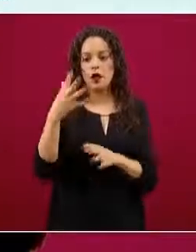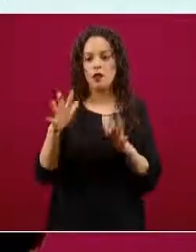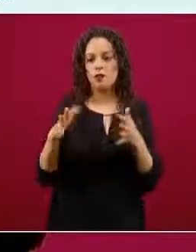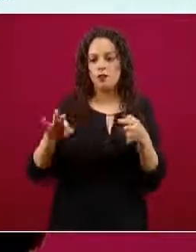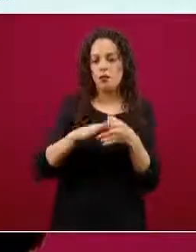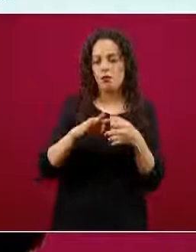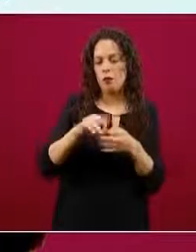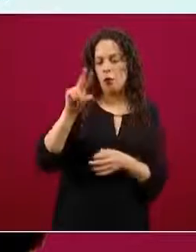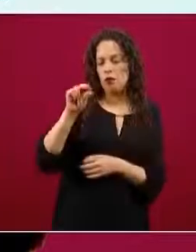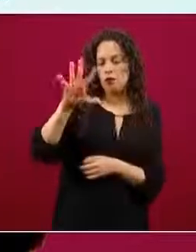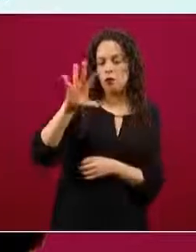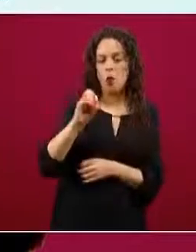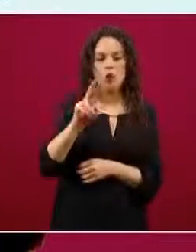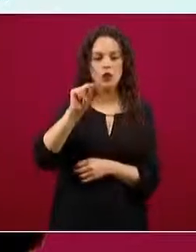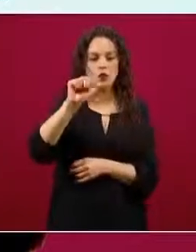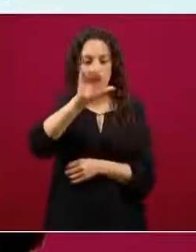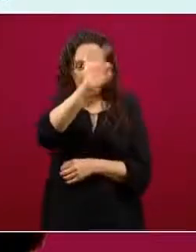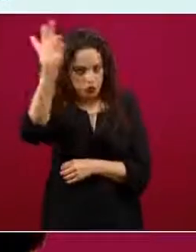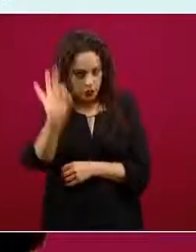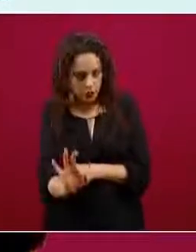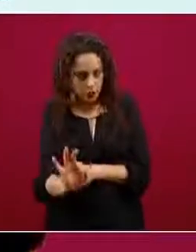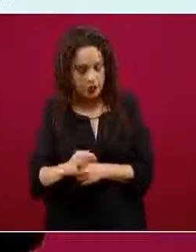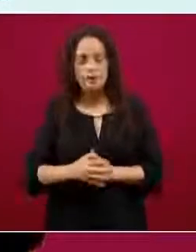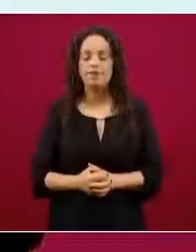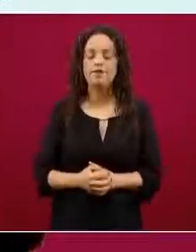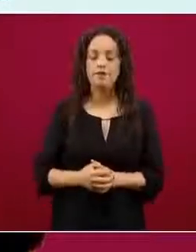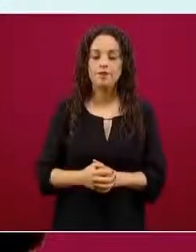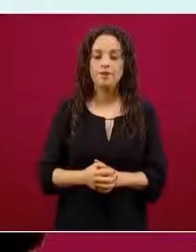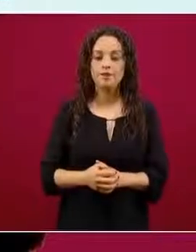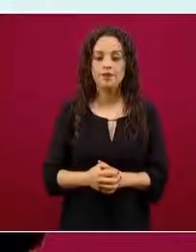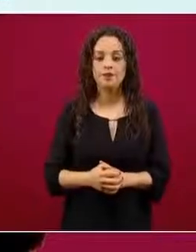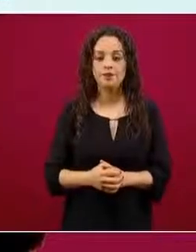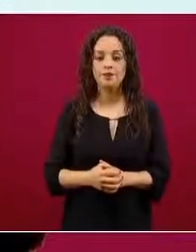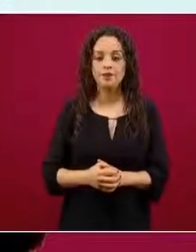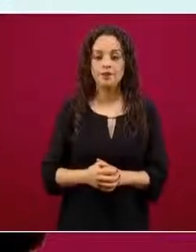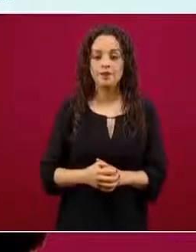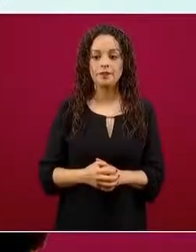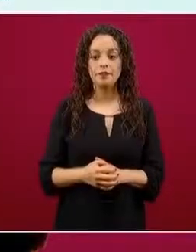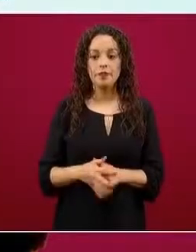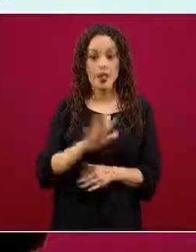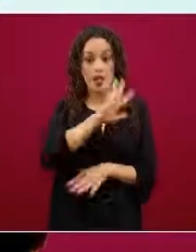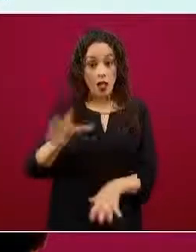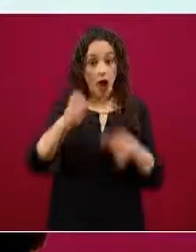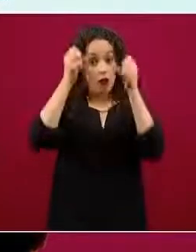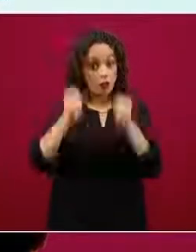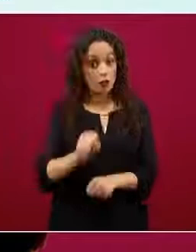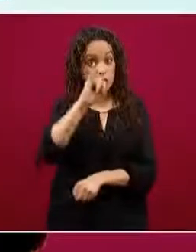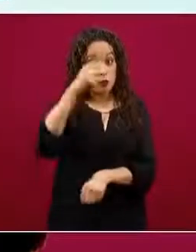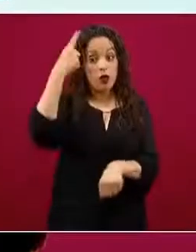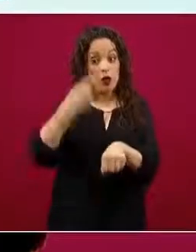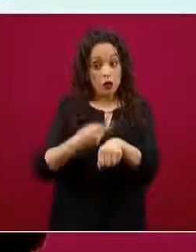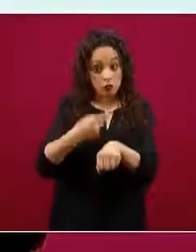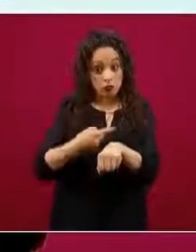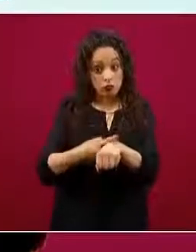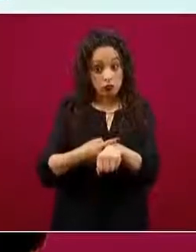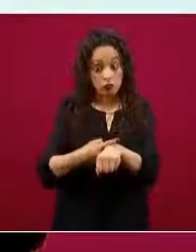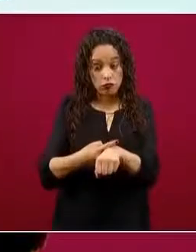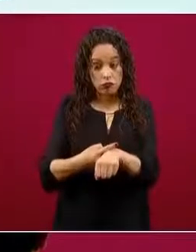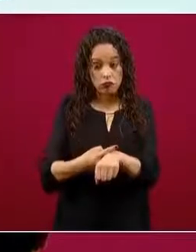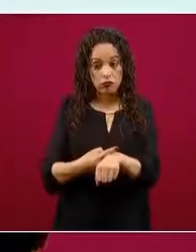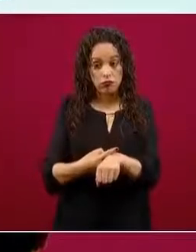el 85-86%. Y bueno, ya de los confirmados, solo